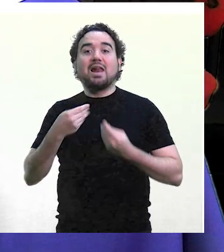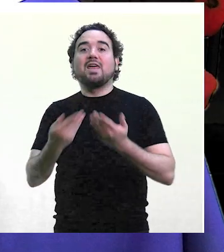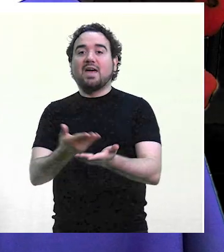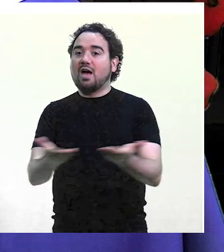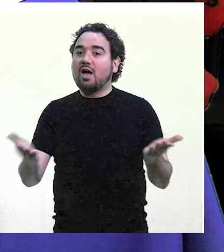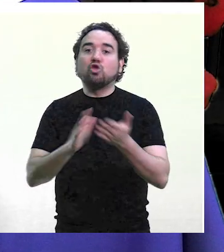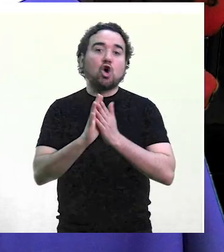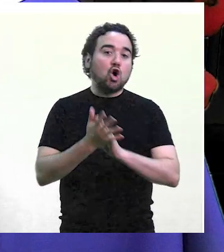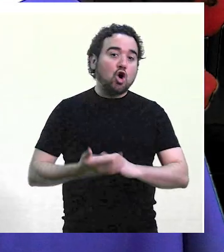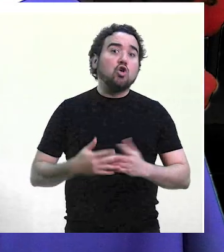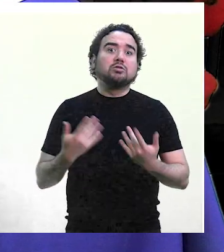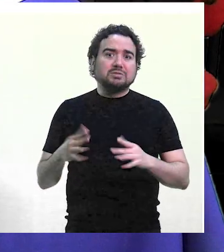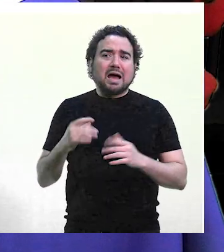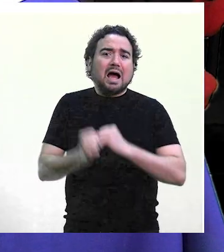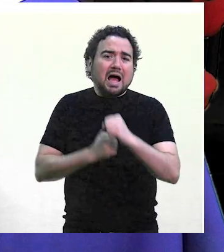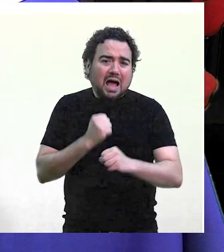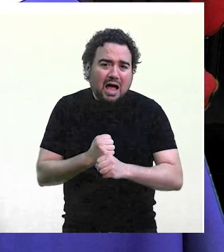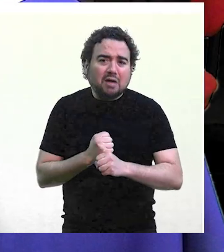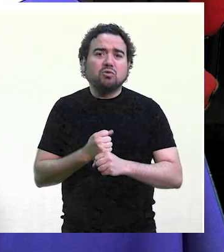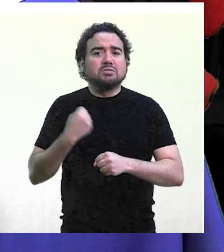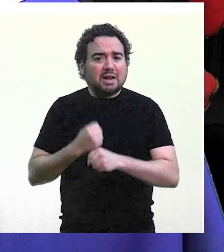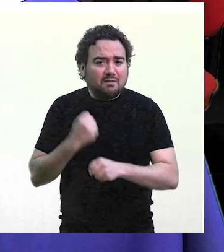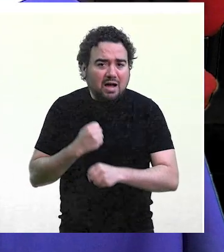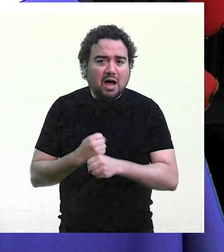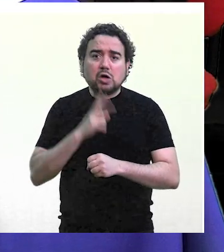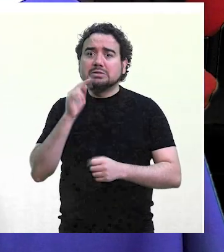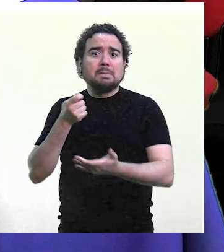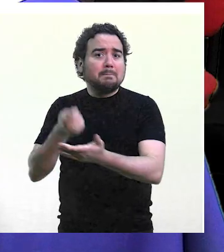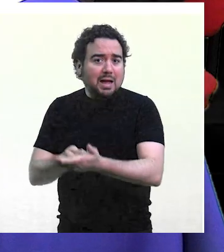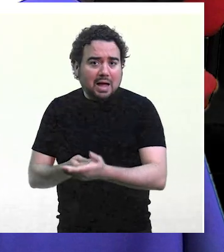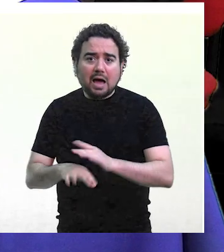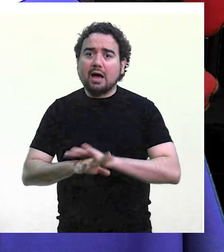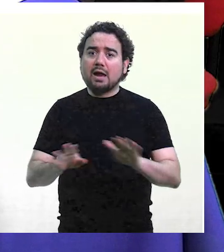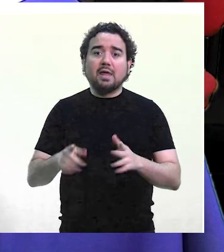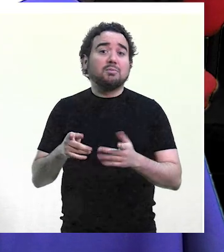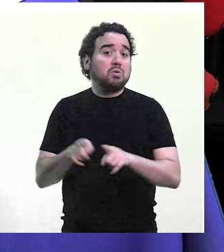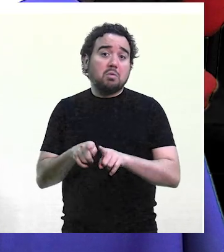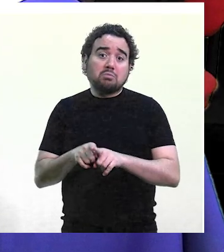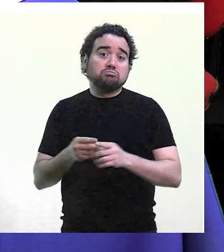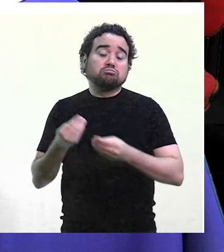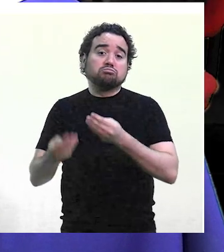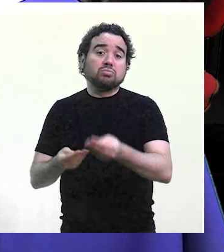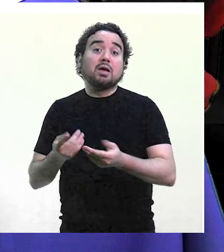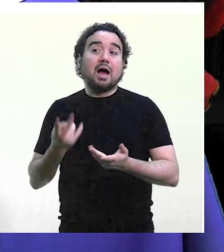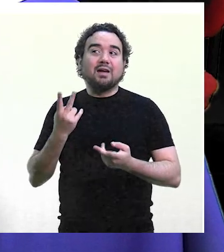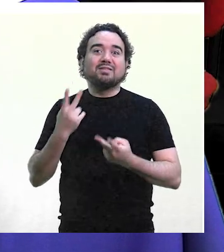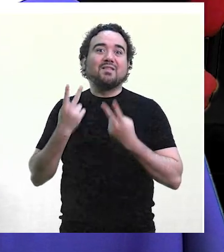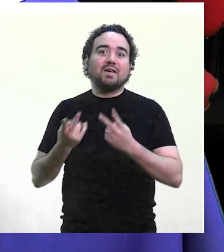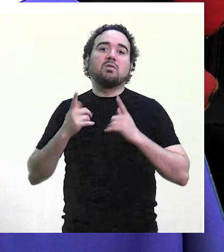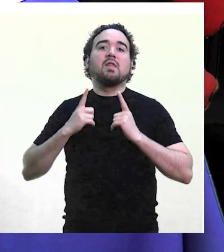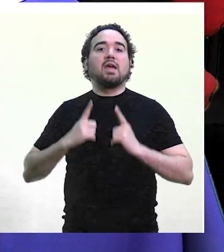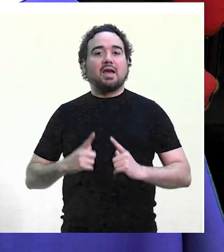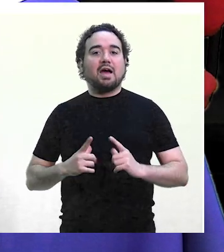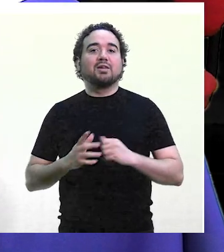por lo general es la que le sirve a todos y Sí, a todas, a pesar exacto. de que tiene años de edad, años de trabajo, no remunerado además. Exacto. Sí.